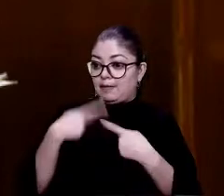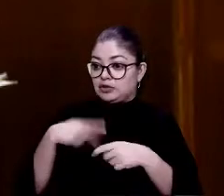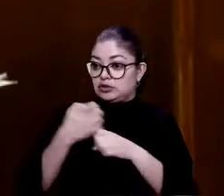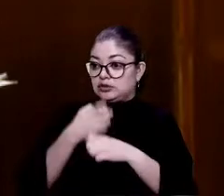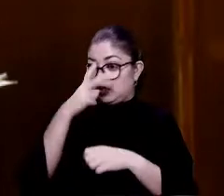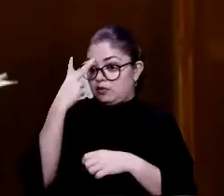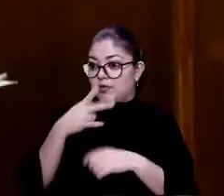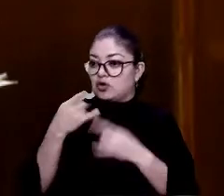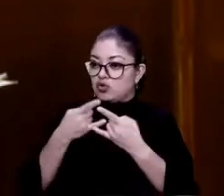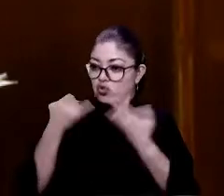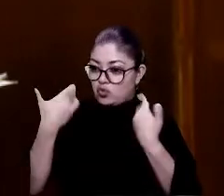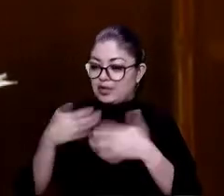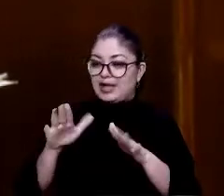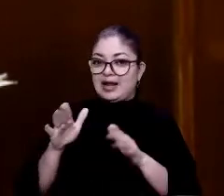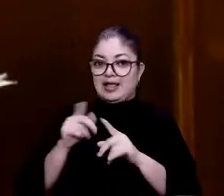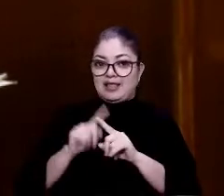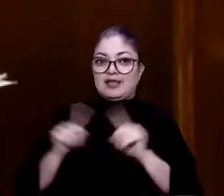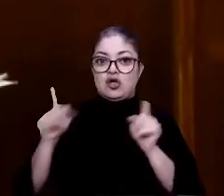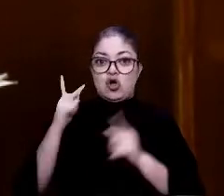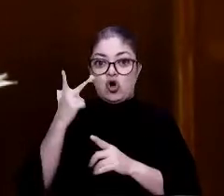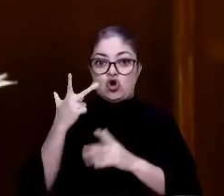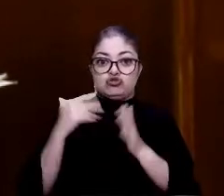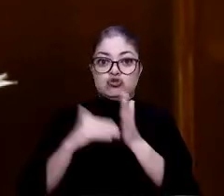sería distinta para más de